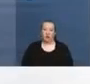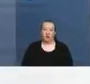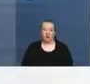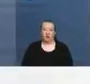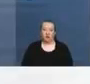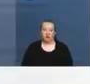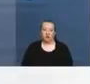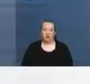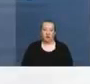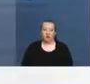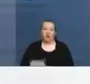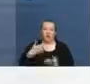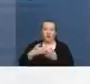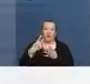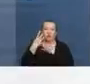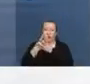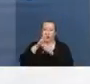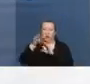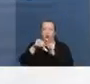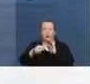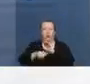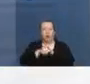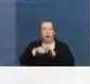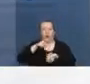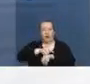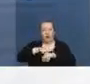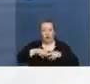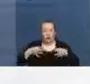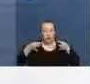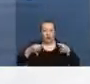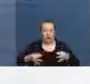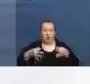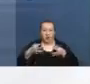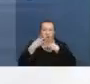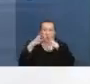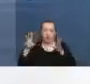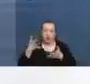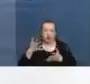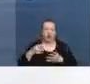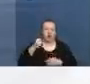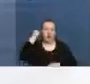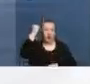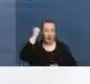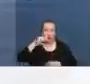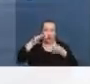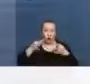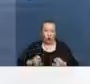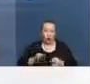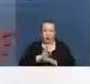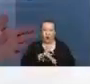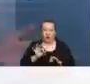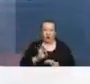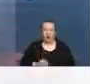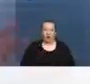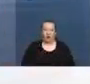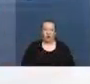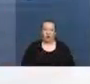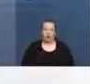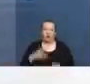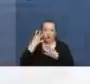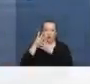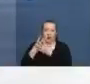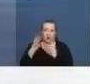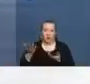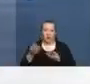represadas no sea en libertad no se han dado derechos a las personas para privar la libertad